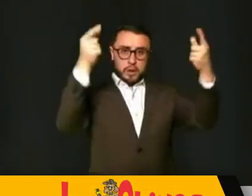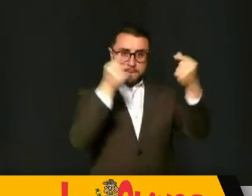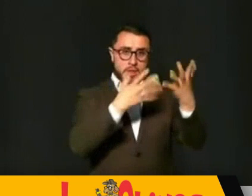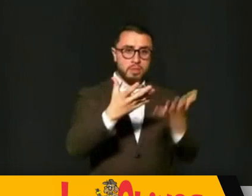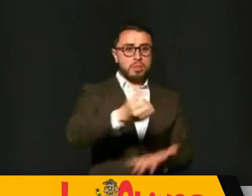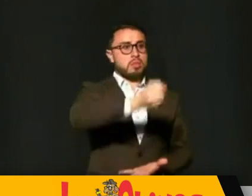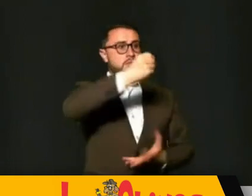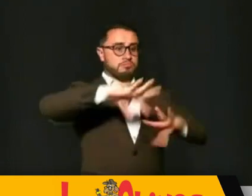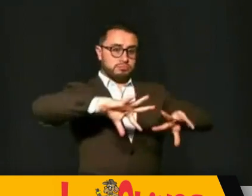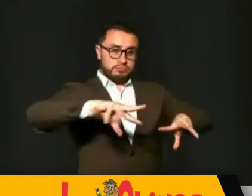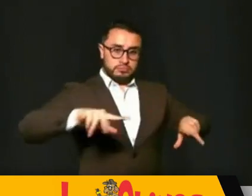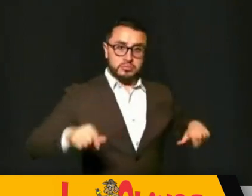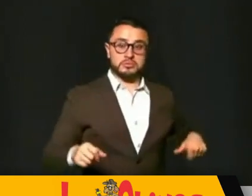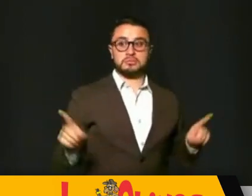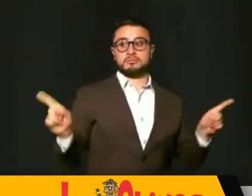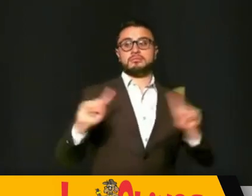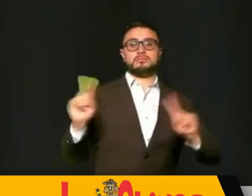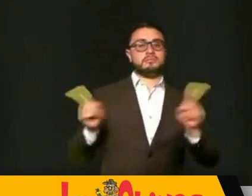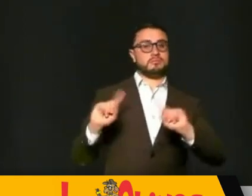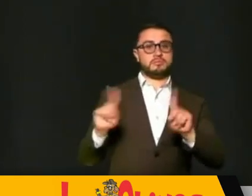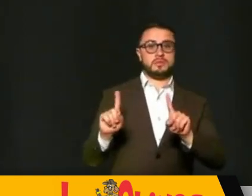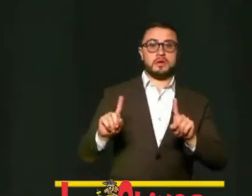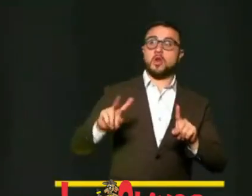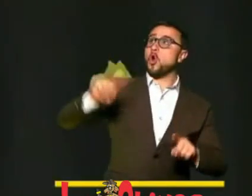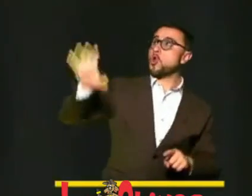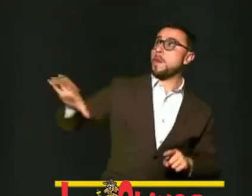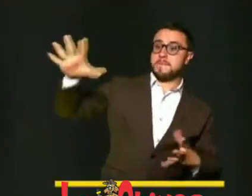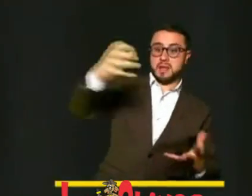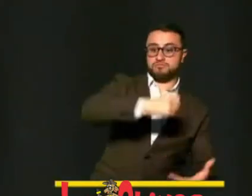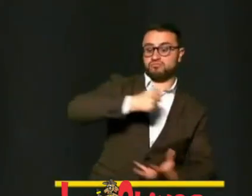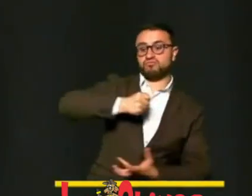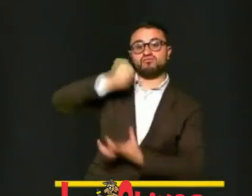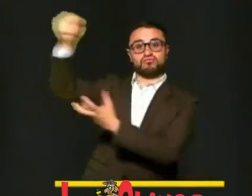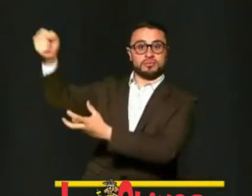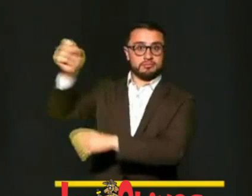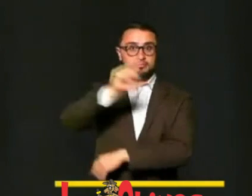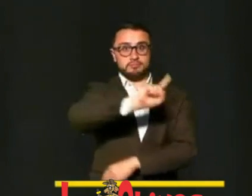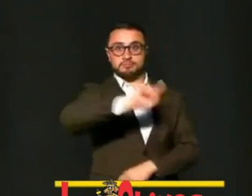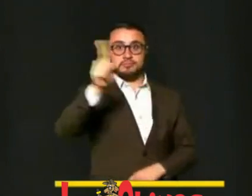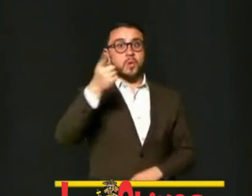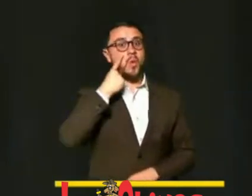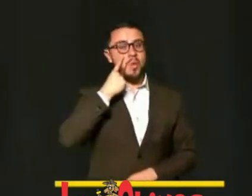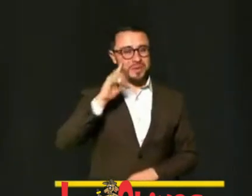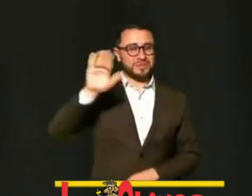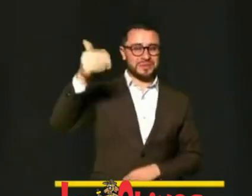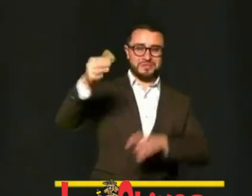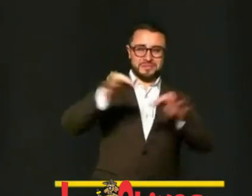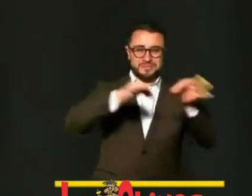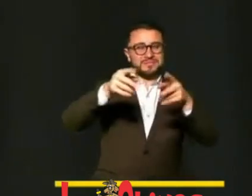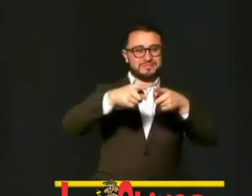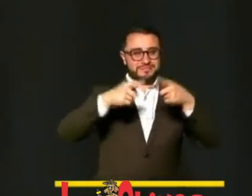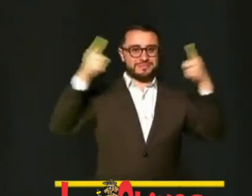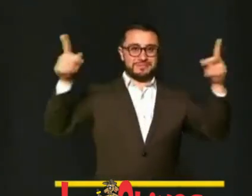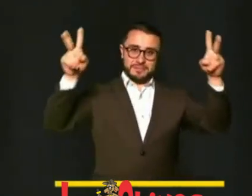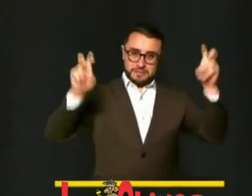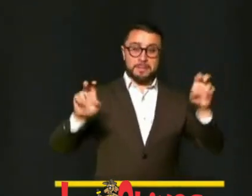Público de del país ojo con eso después hablaremos más con calma